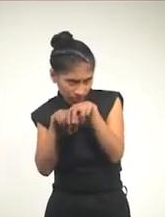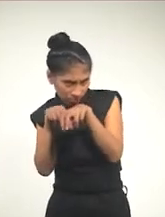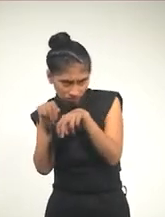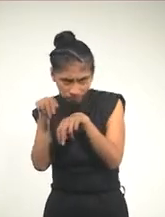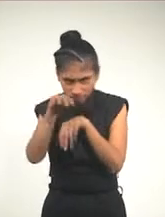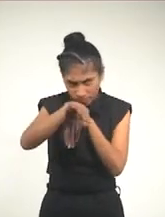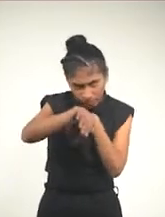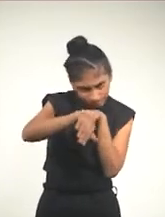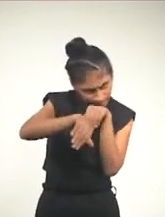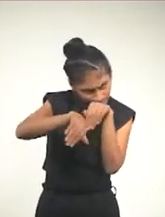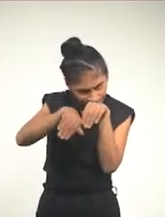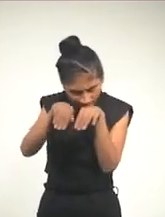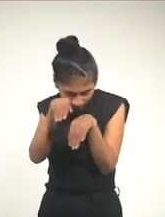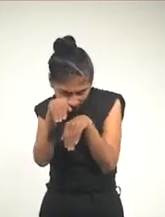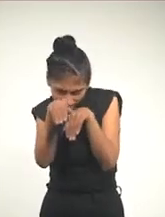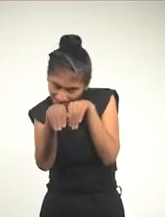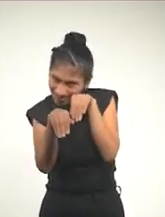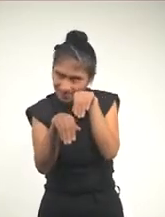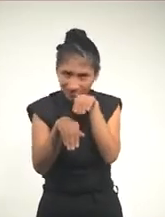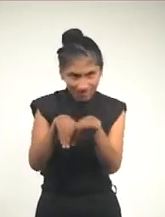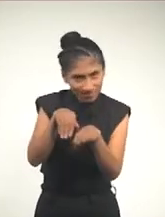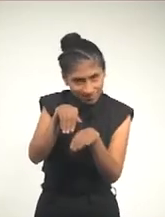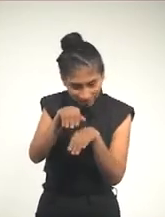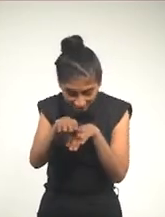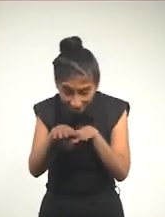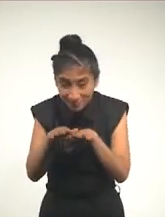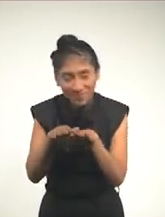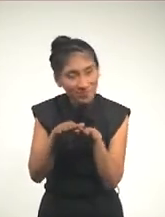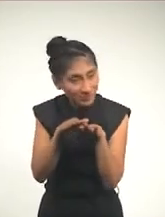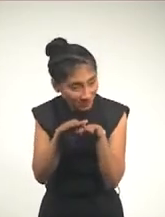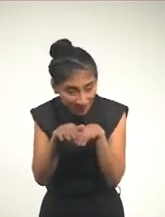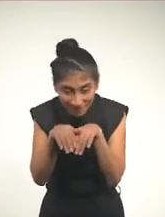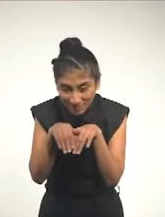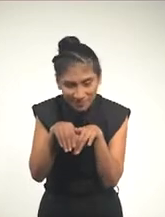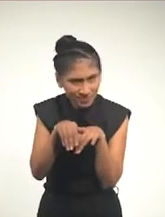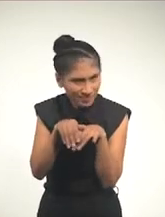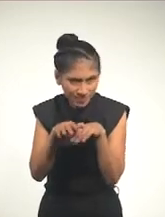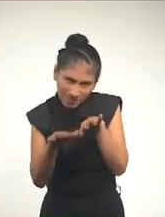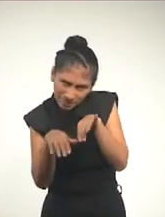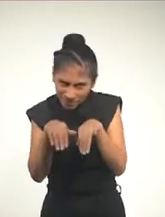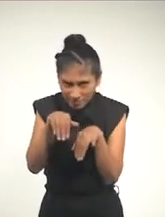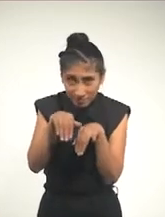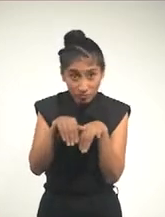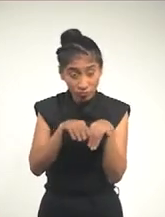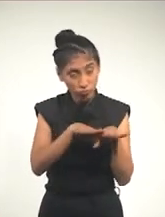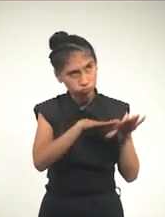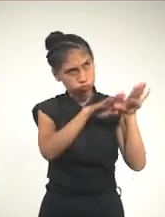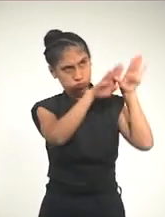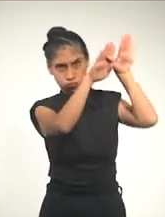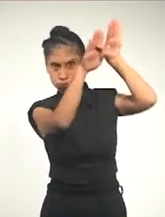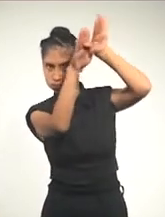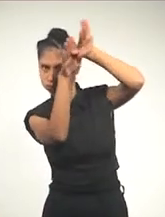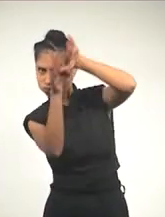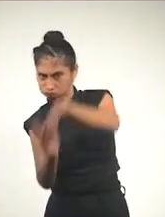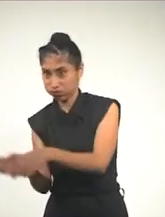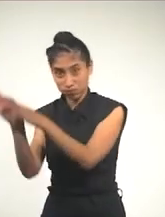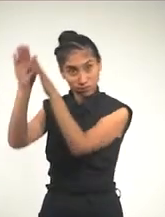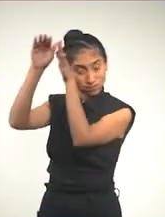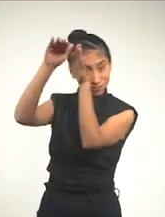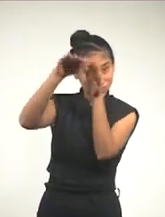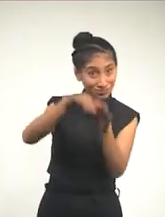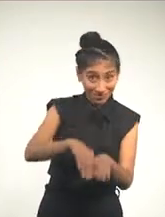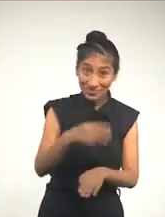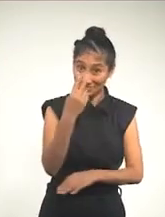apuro. Avanzamos hasta la orilla del mar y allí observamos que las olas son